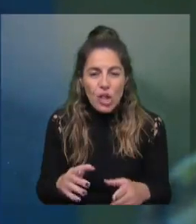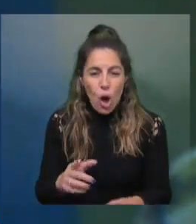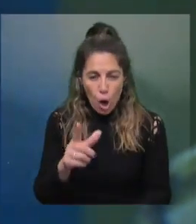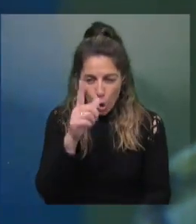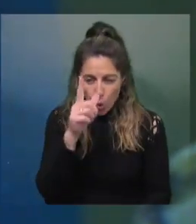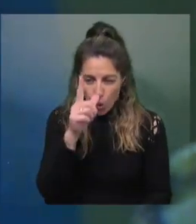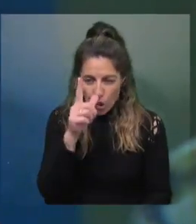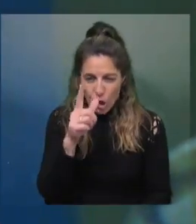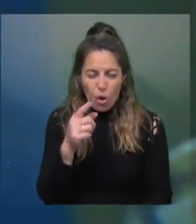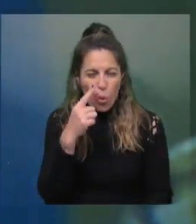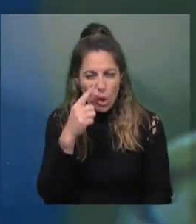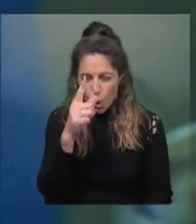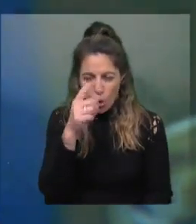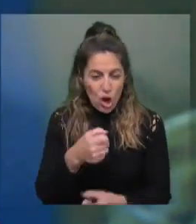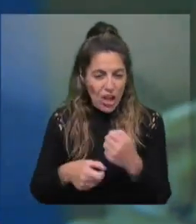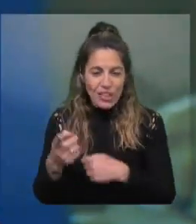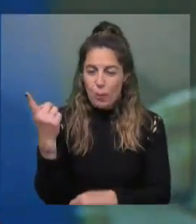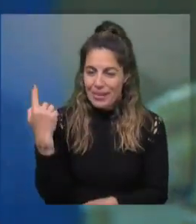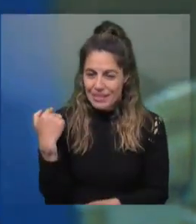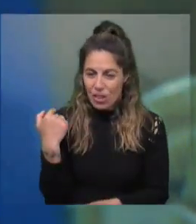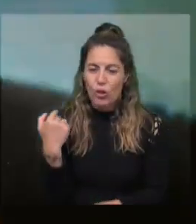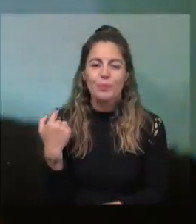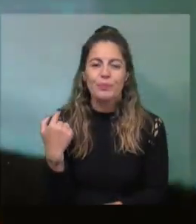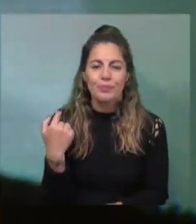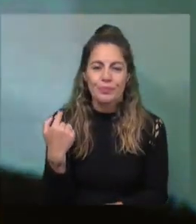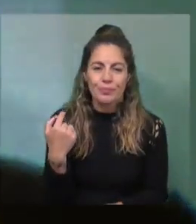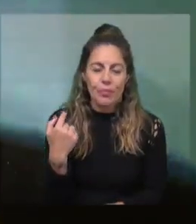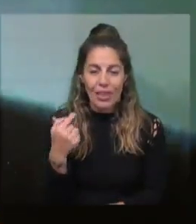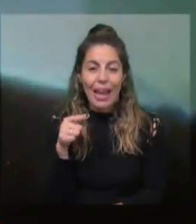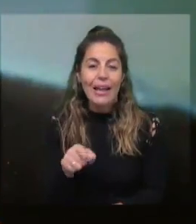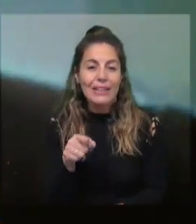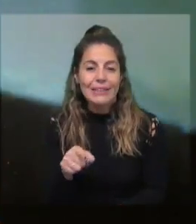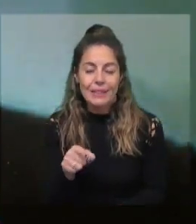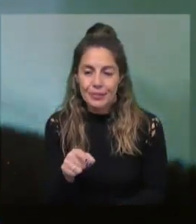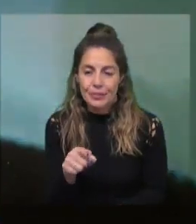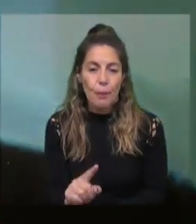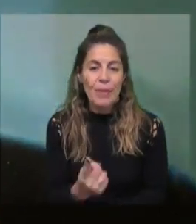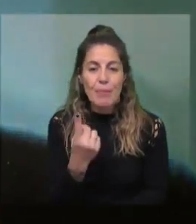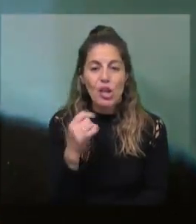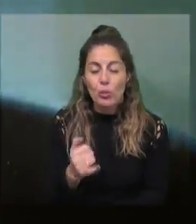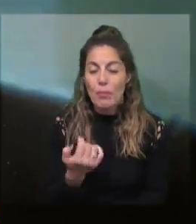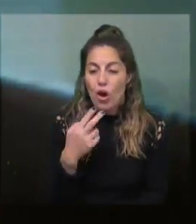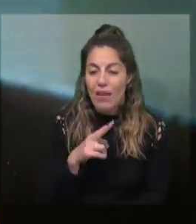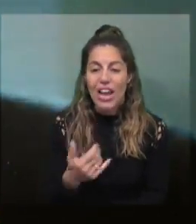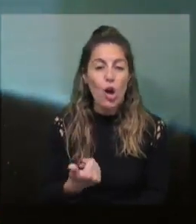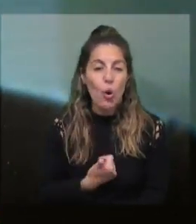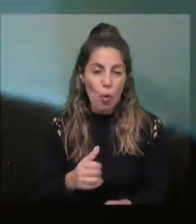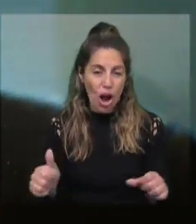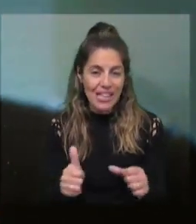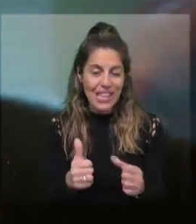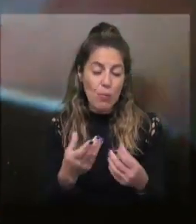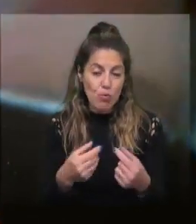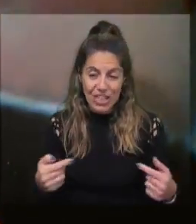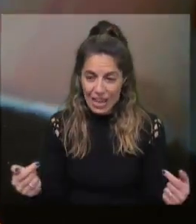si no estoy mal, junio, julio del año pasado. Y bueno, ahí primero tuvimos que ver cómo hacer muchas de las